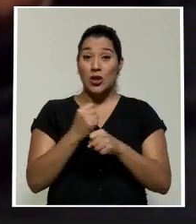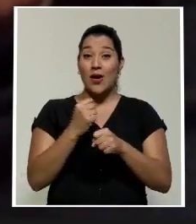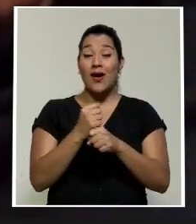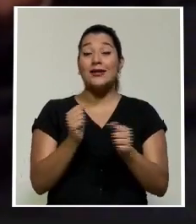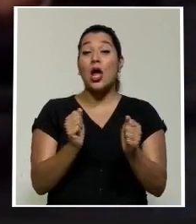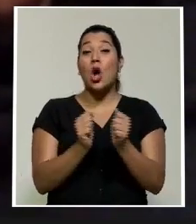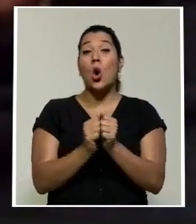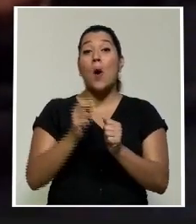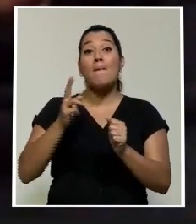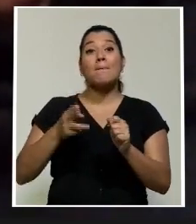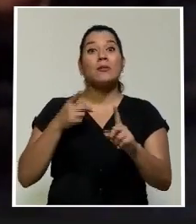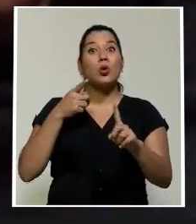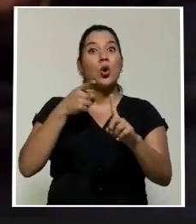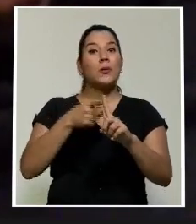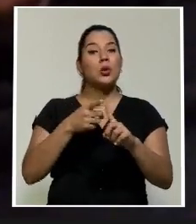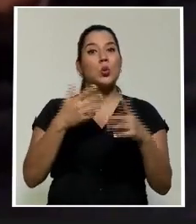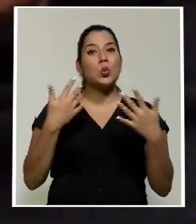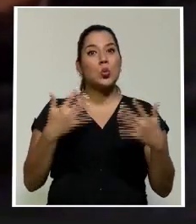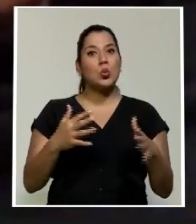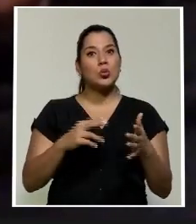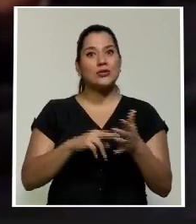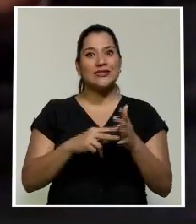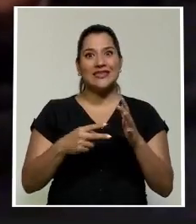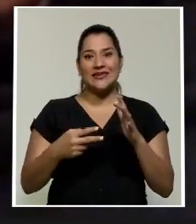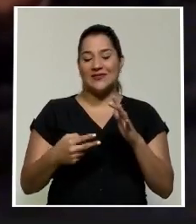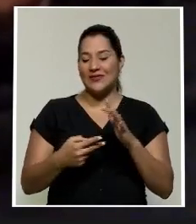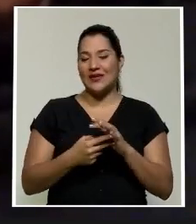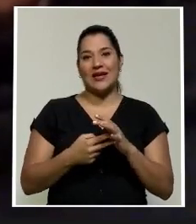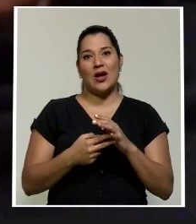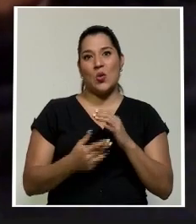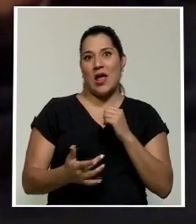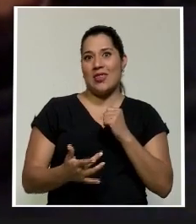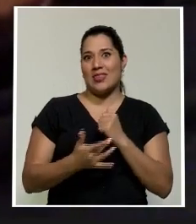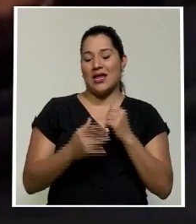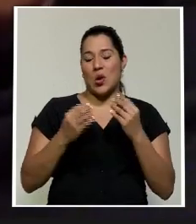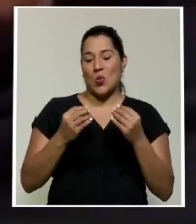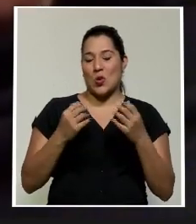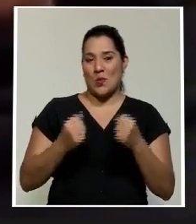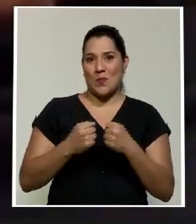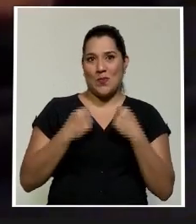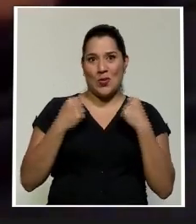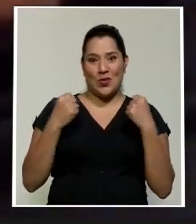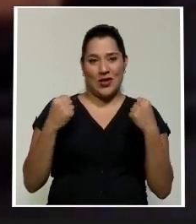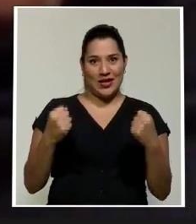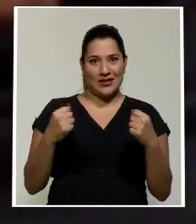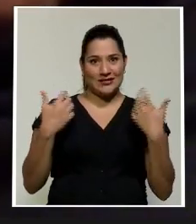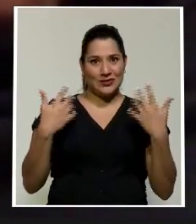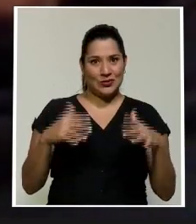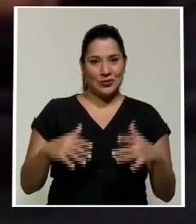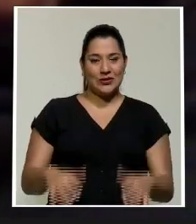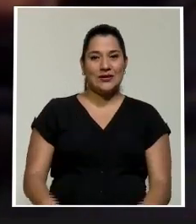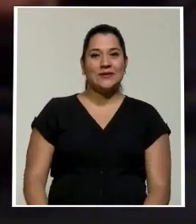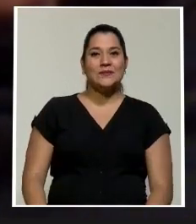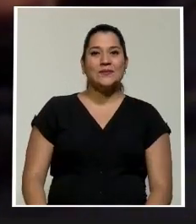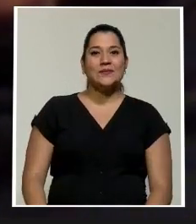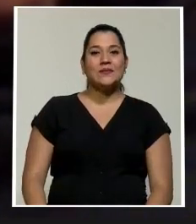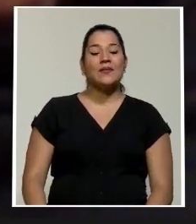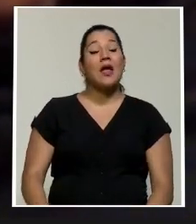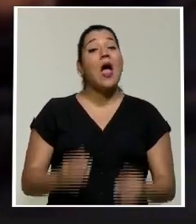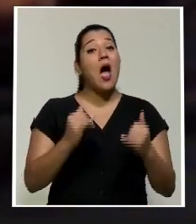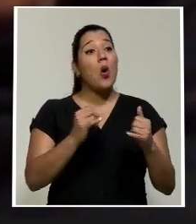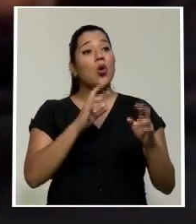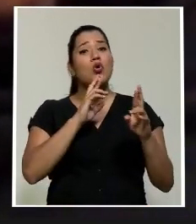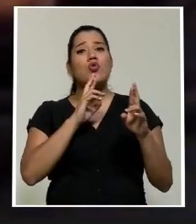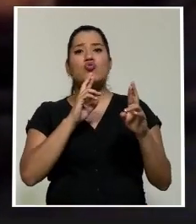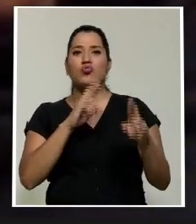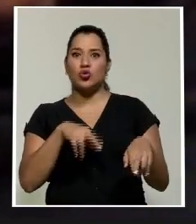objetivo común, es una herramienta poderosa, temible para el poder. El resultado